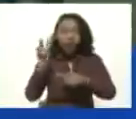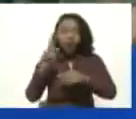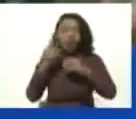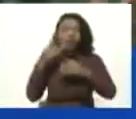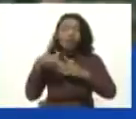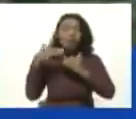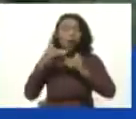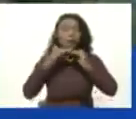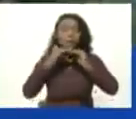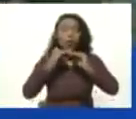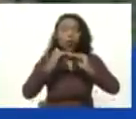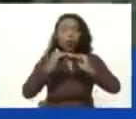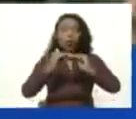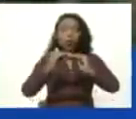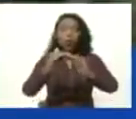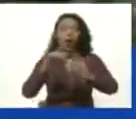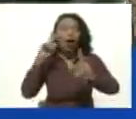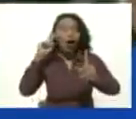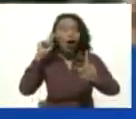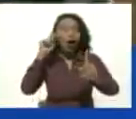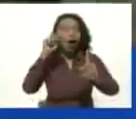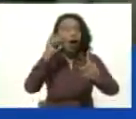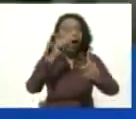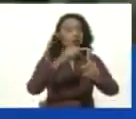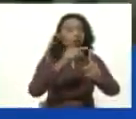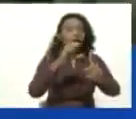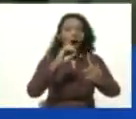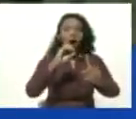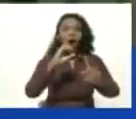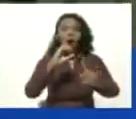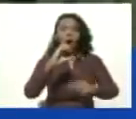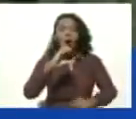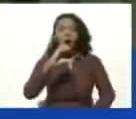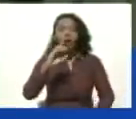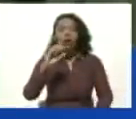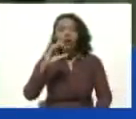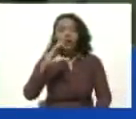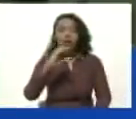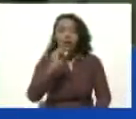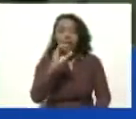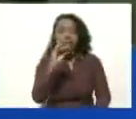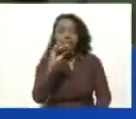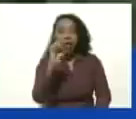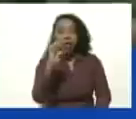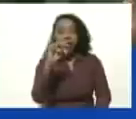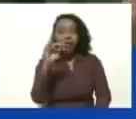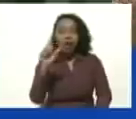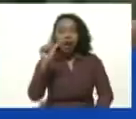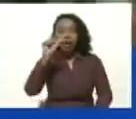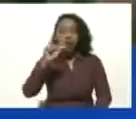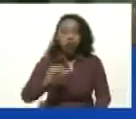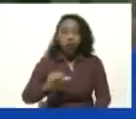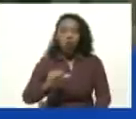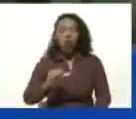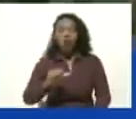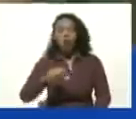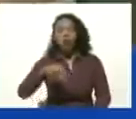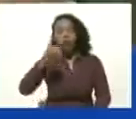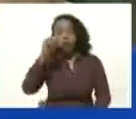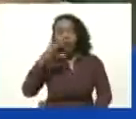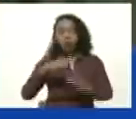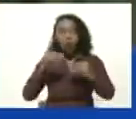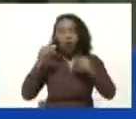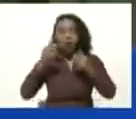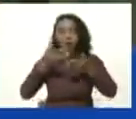llanura, hacia el occidente, hacia el oriente, hacia el sur. El joropo nació en